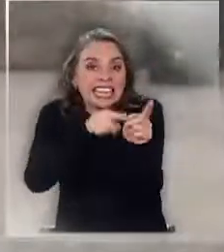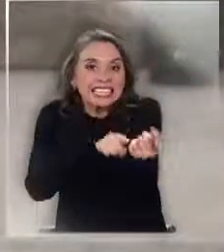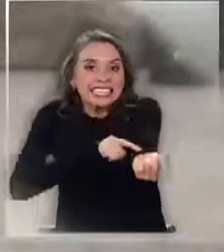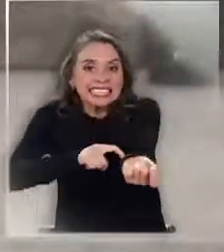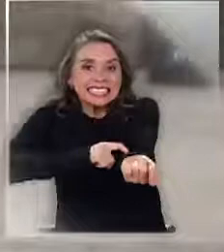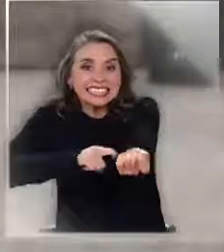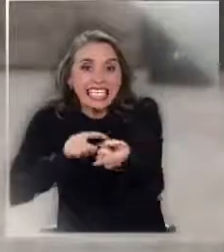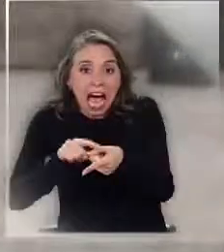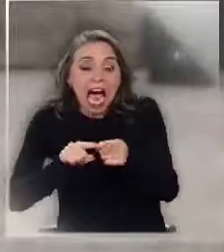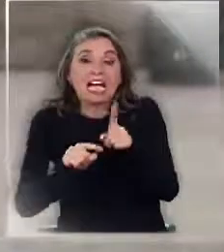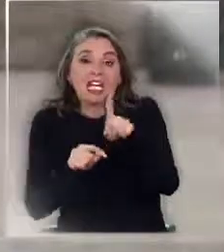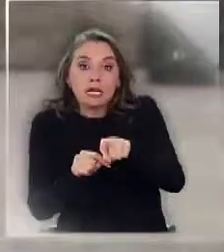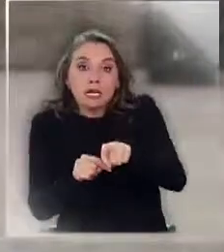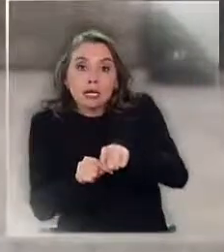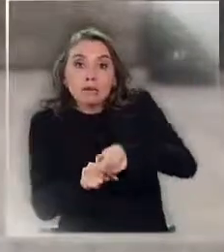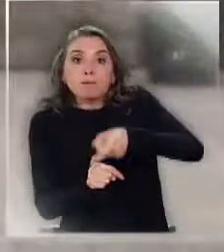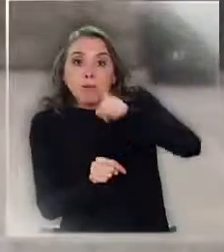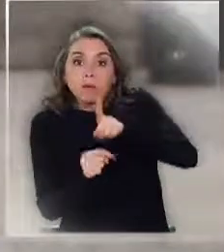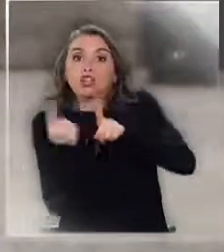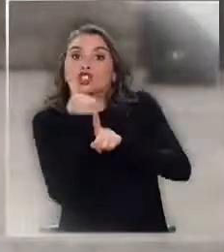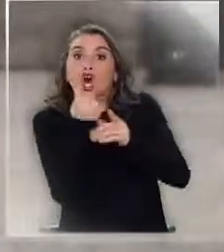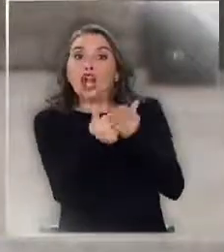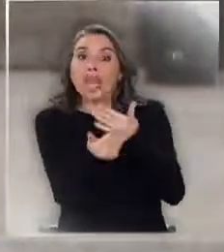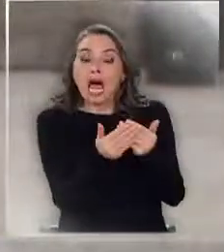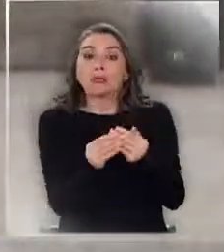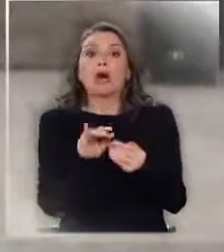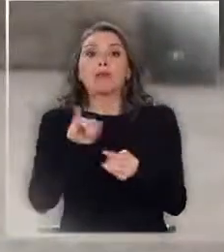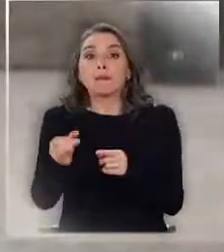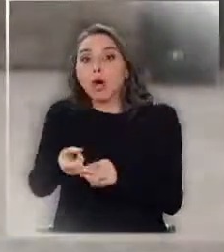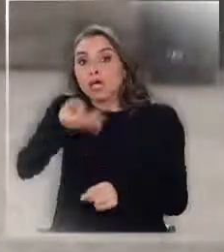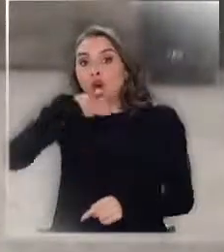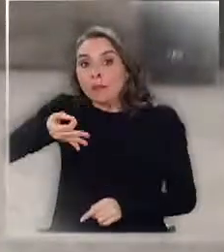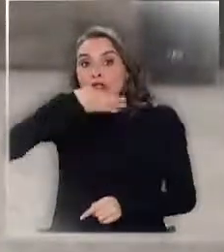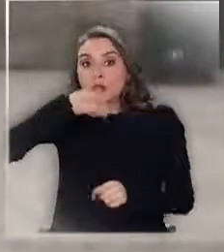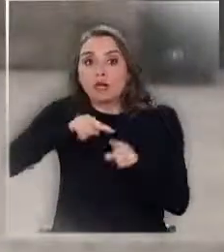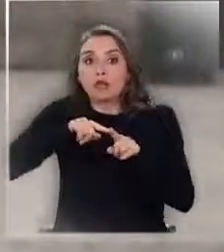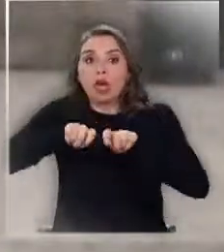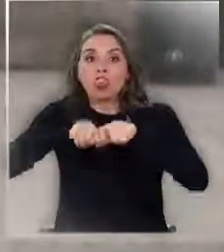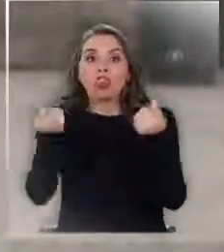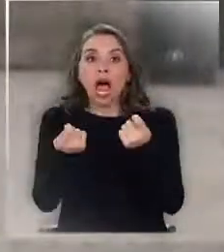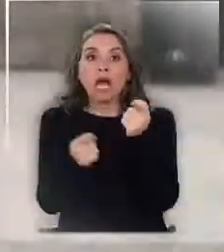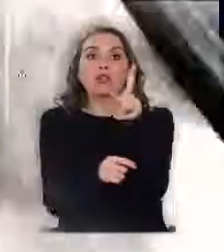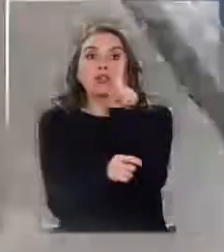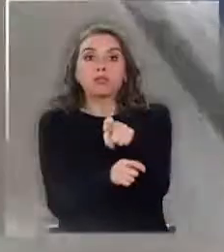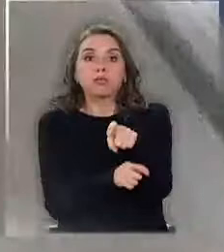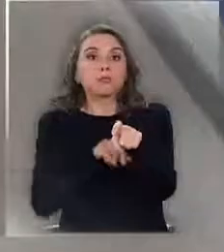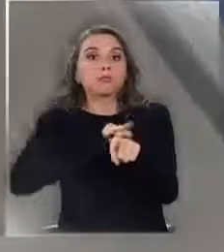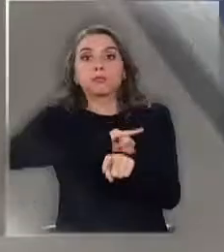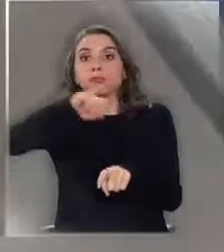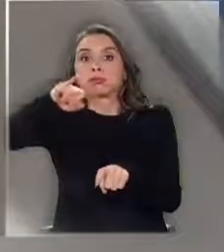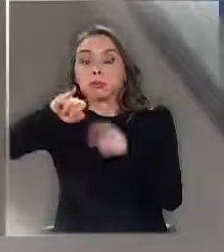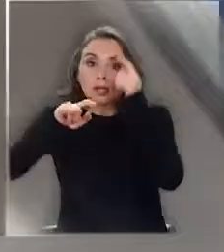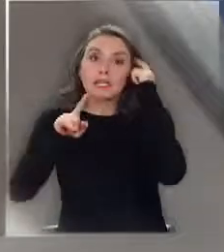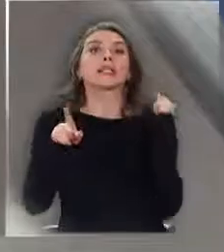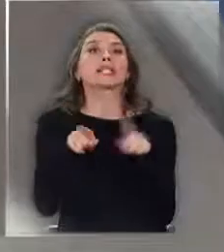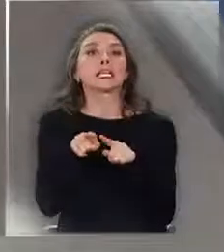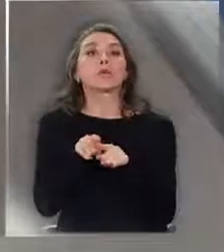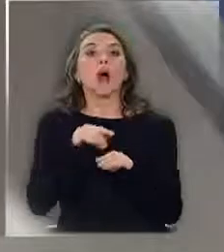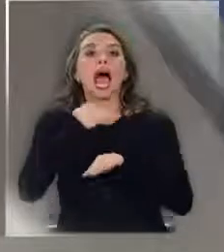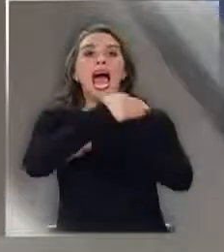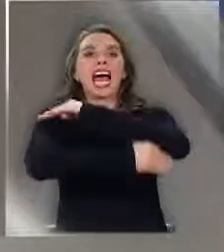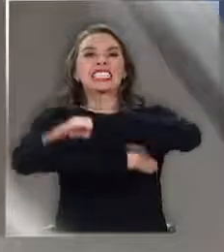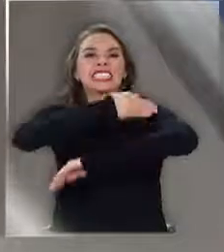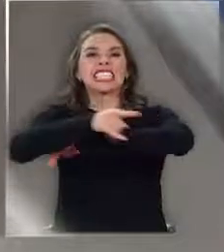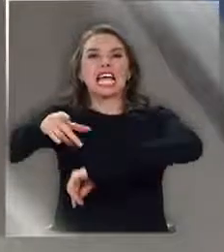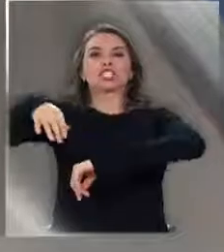poderse parar, para poderse erectar, con un daño permanente que le puede generar una impotencia permanente. Es como usar un yeso sin tener un brazo